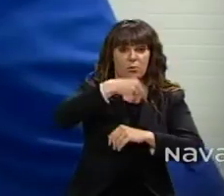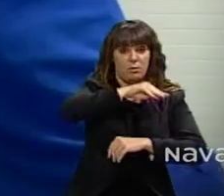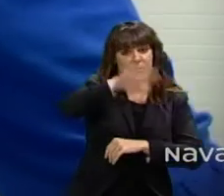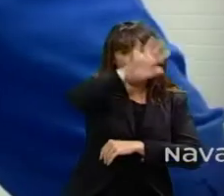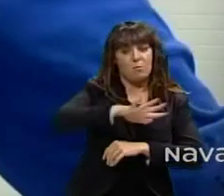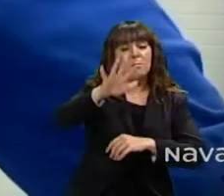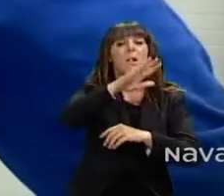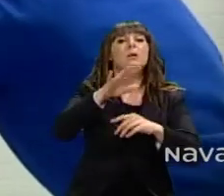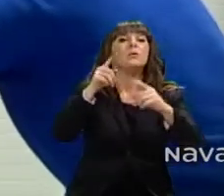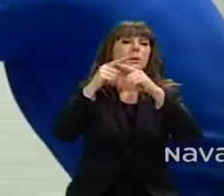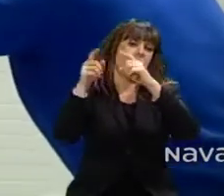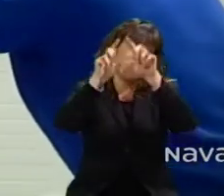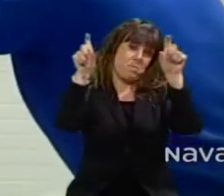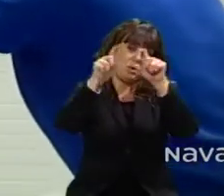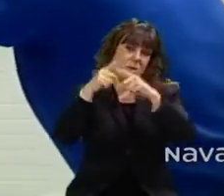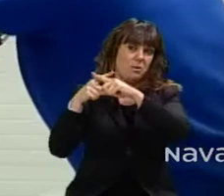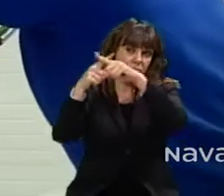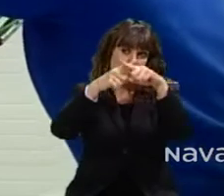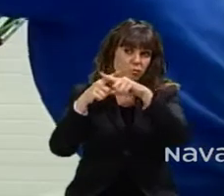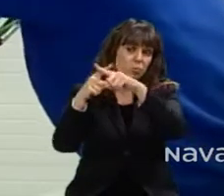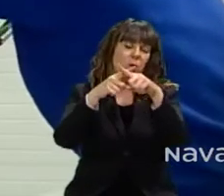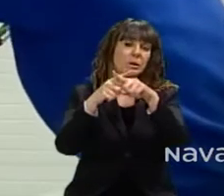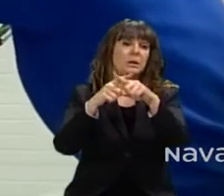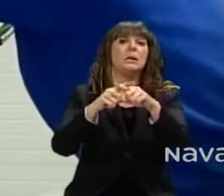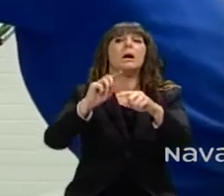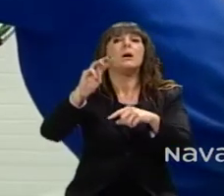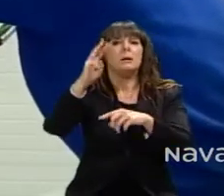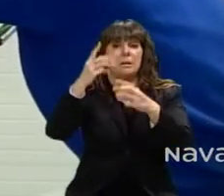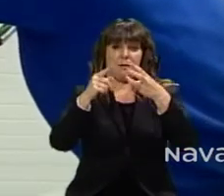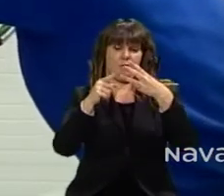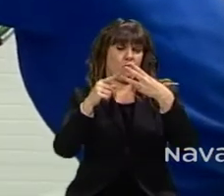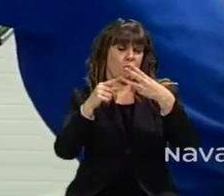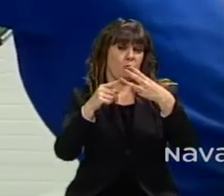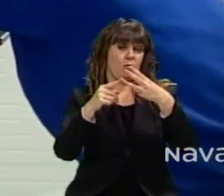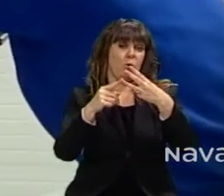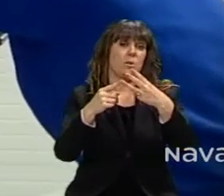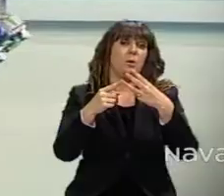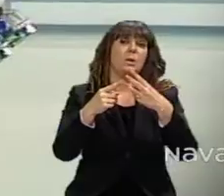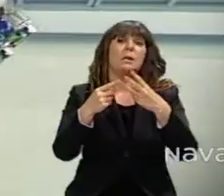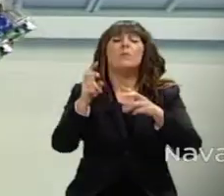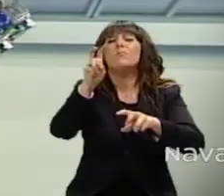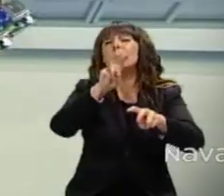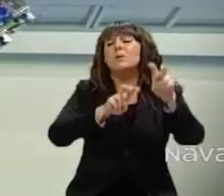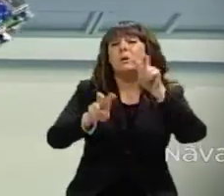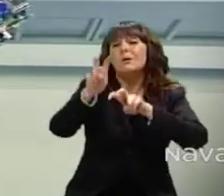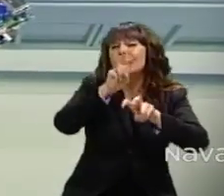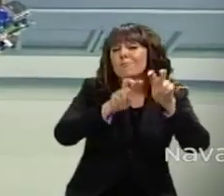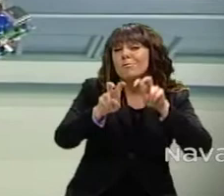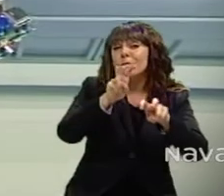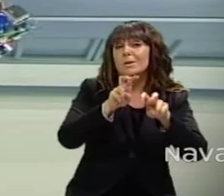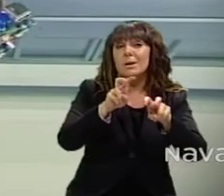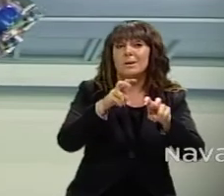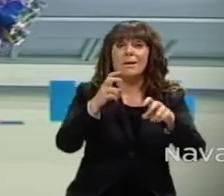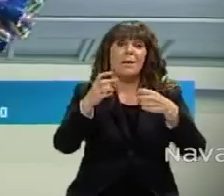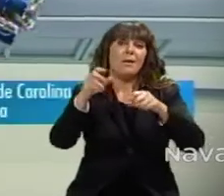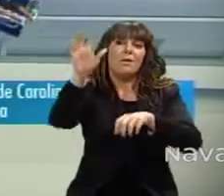etc. Y como tercer punto está lo de buscar oportunidades de